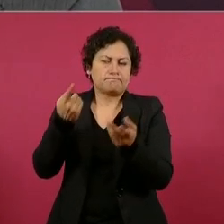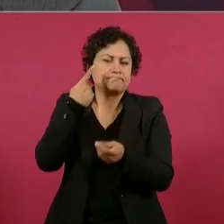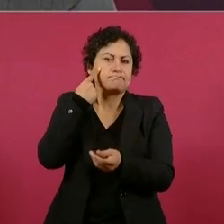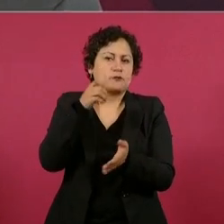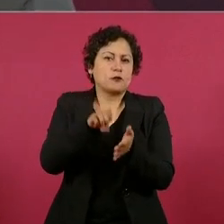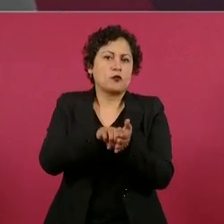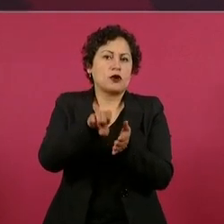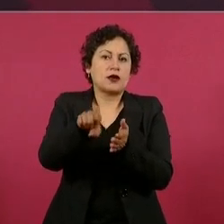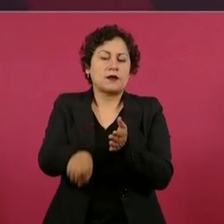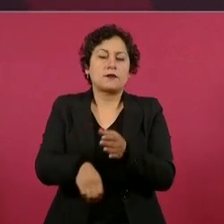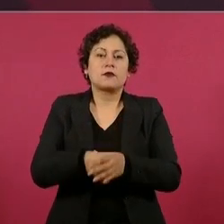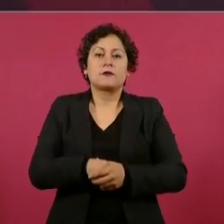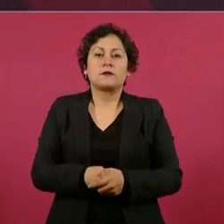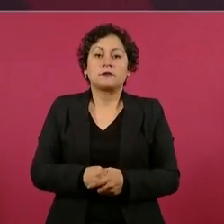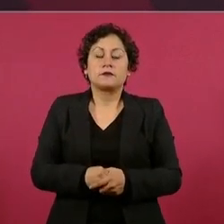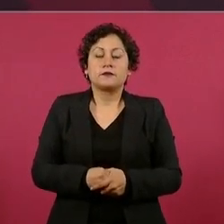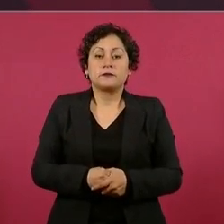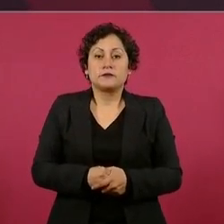en